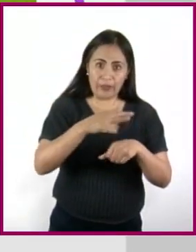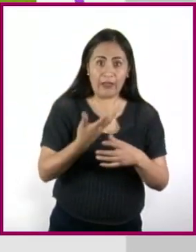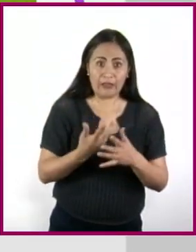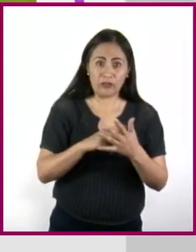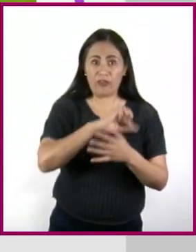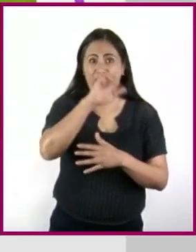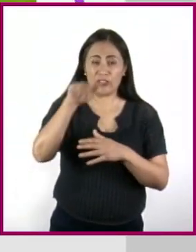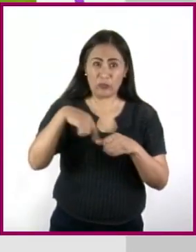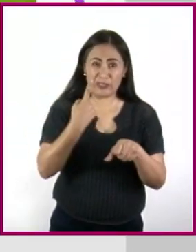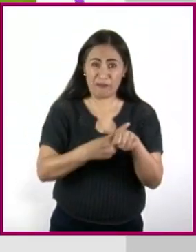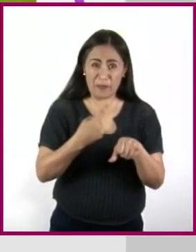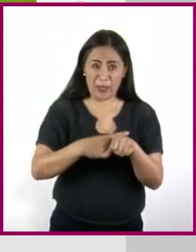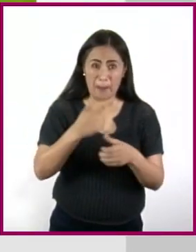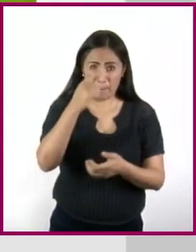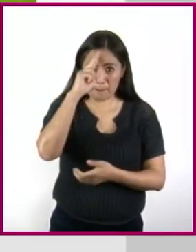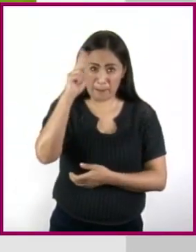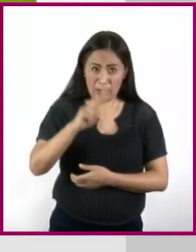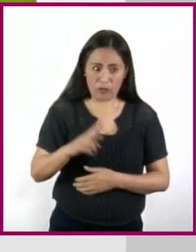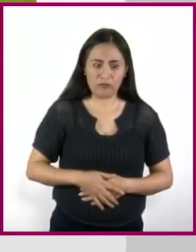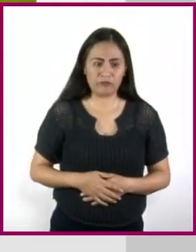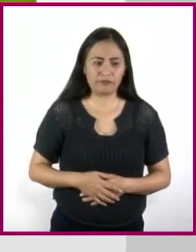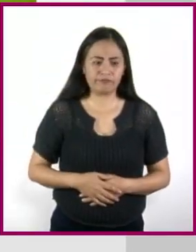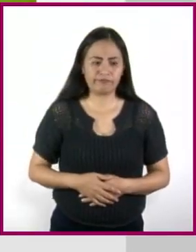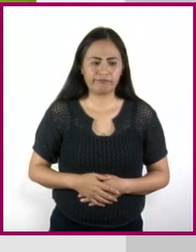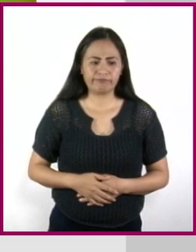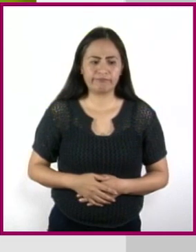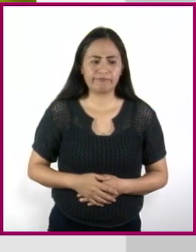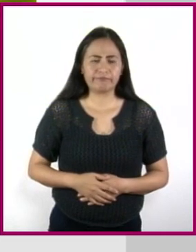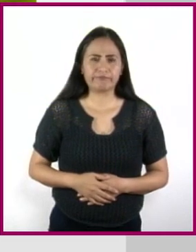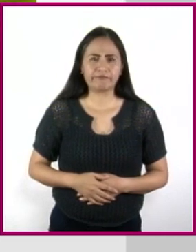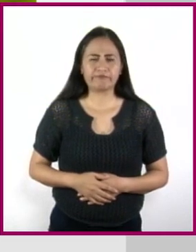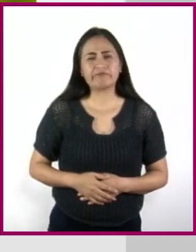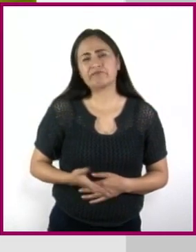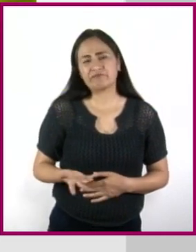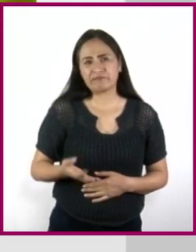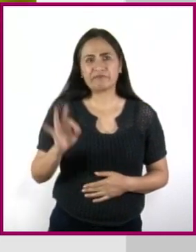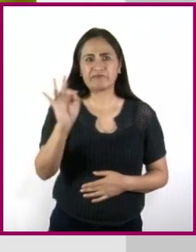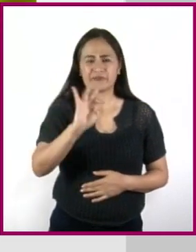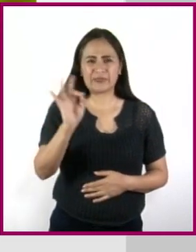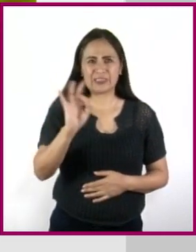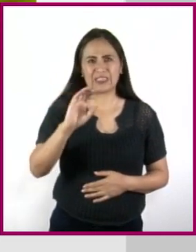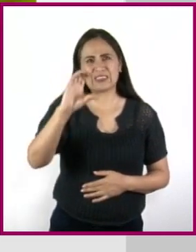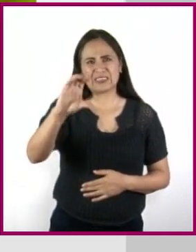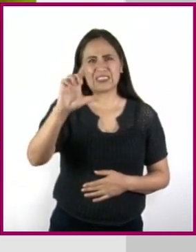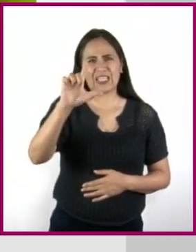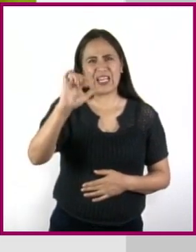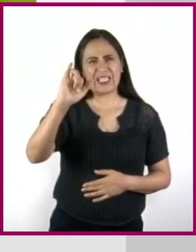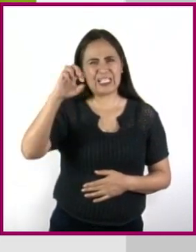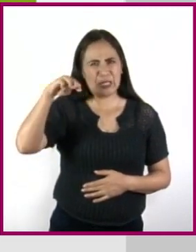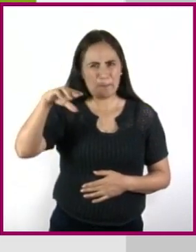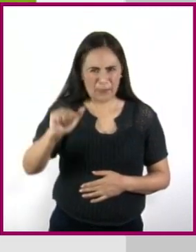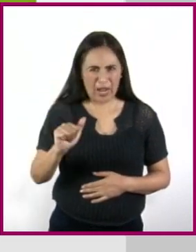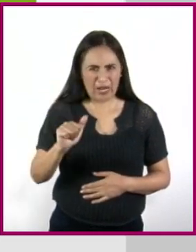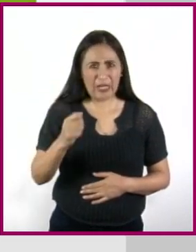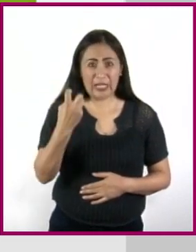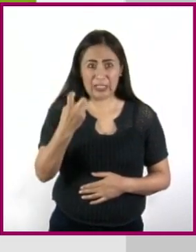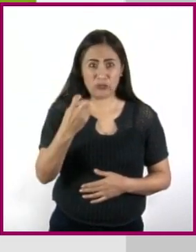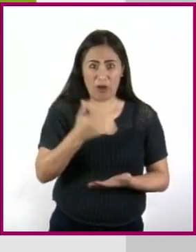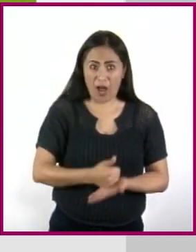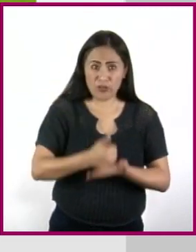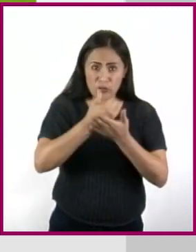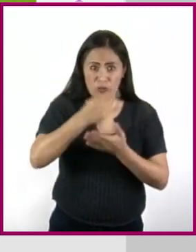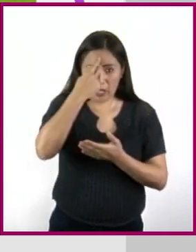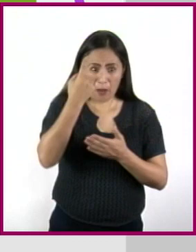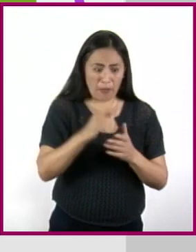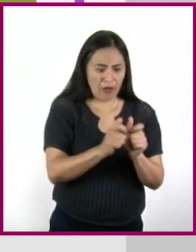Generalmente las condiciones climáticas son las que más nos van a ayudar justo a la reproducción y